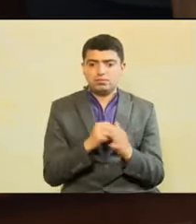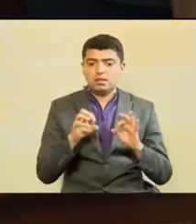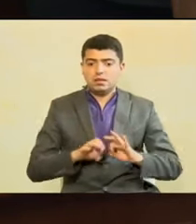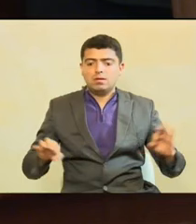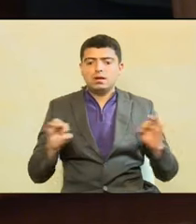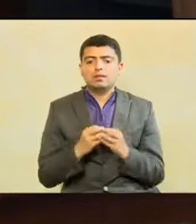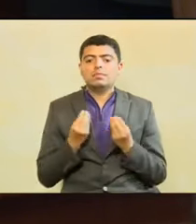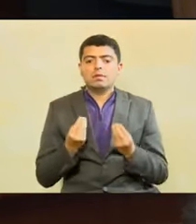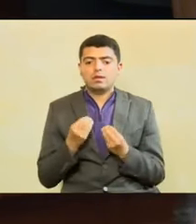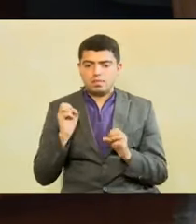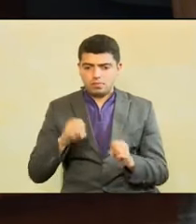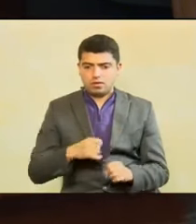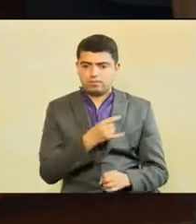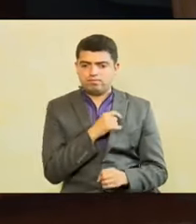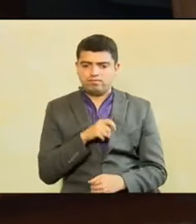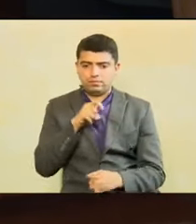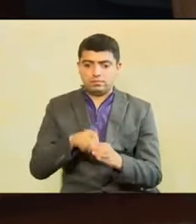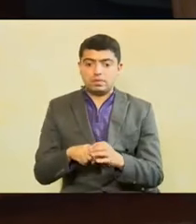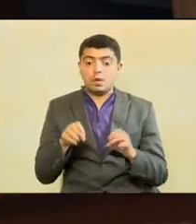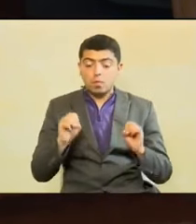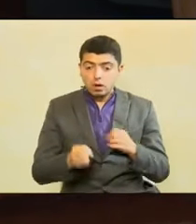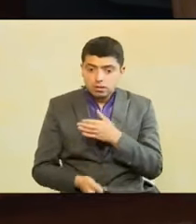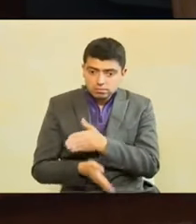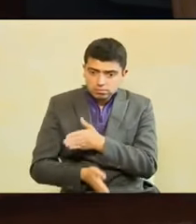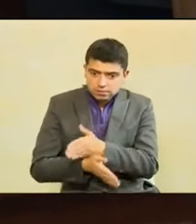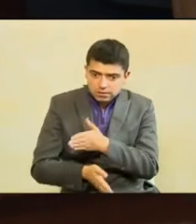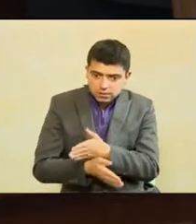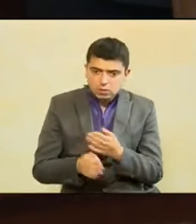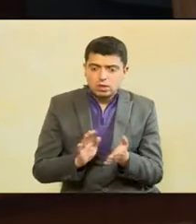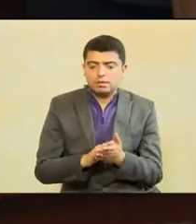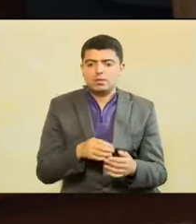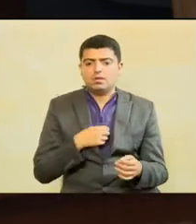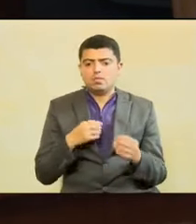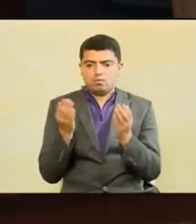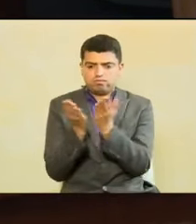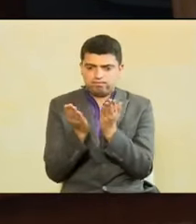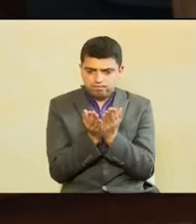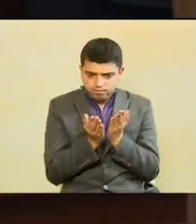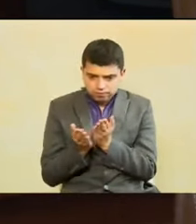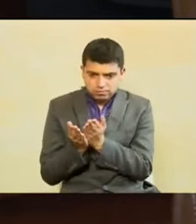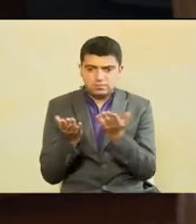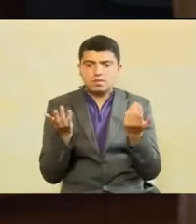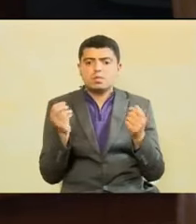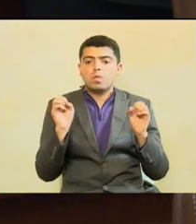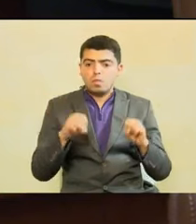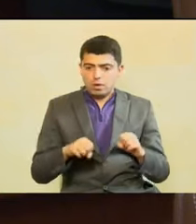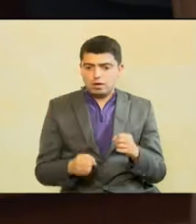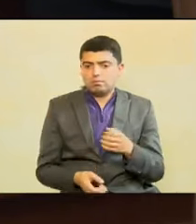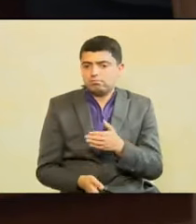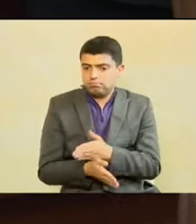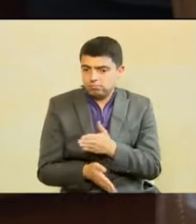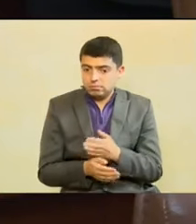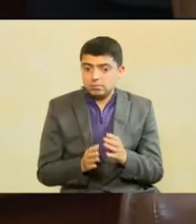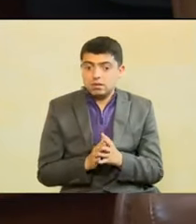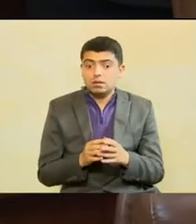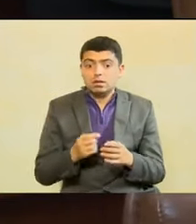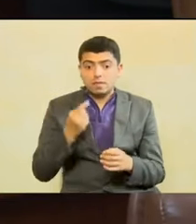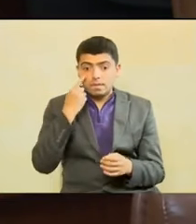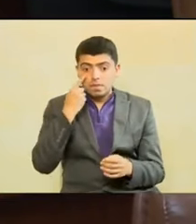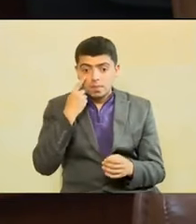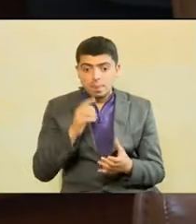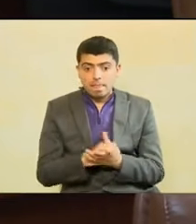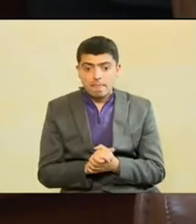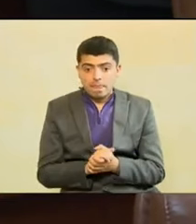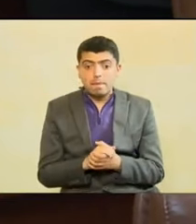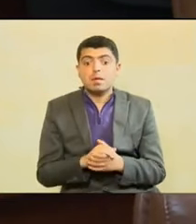poder acceder a la educación para la continuidad de la educación para la cobertura de la educación de nada vale los esfuerzos que hoy el